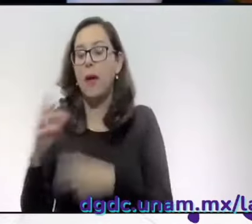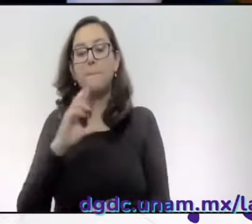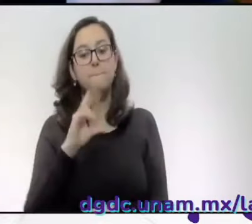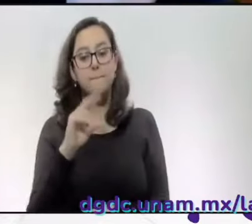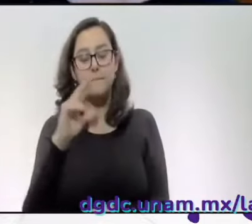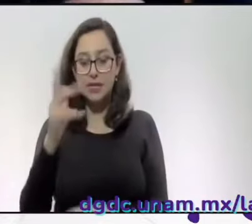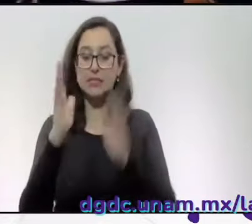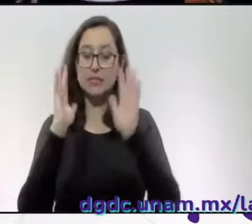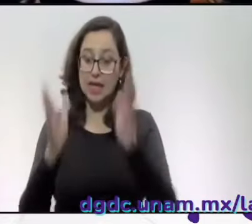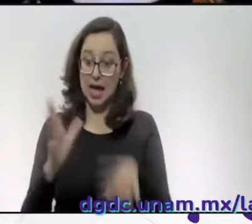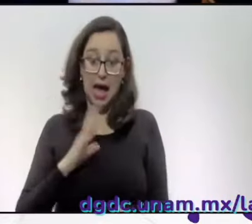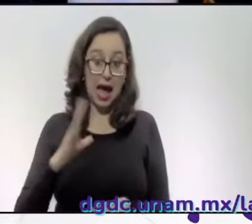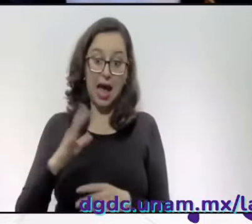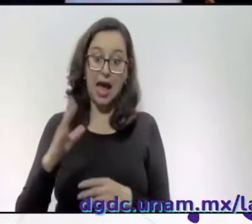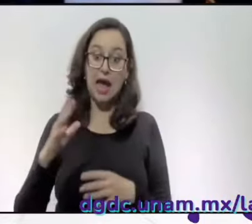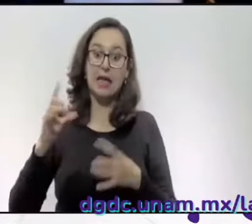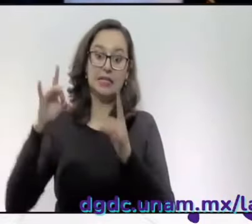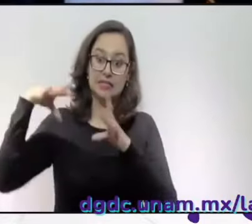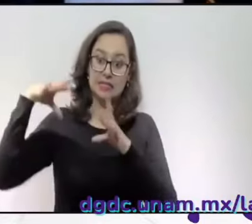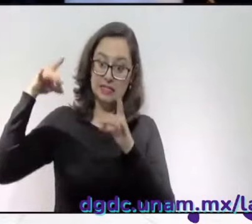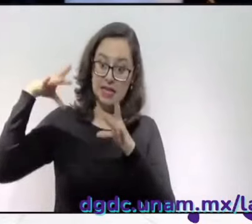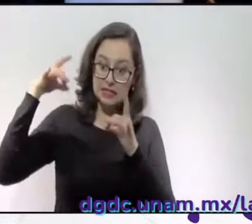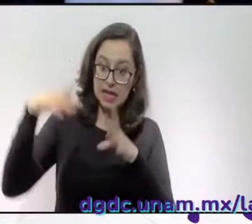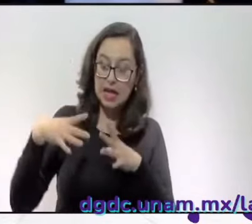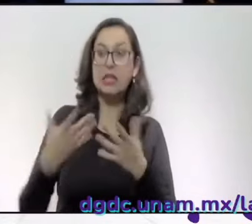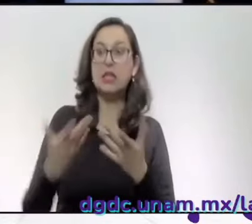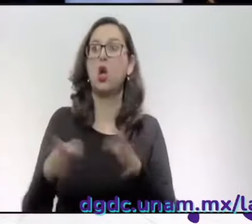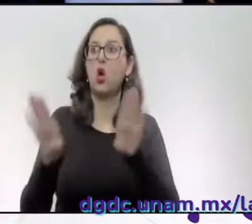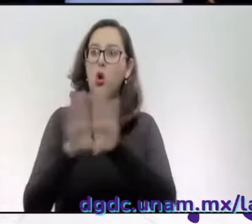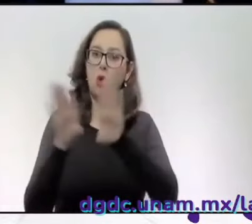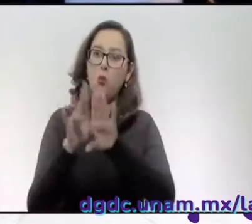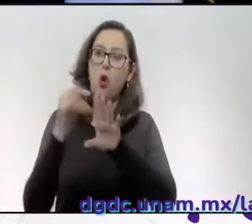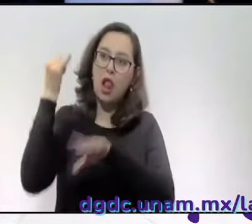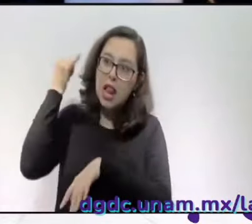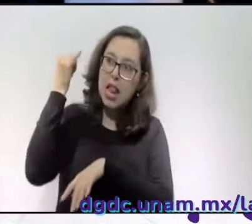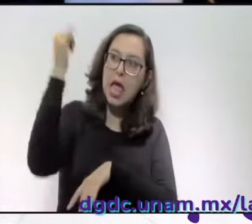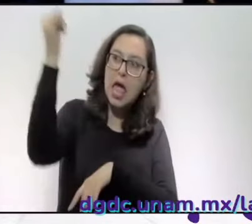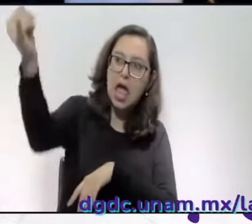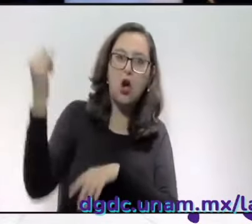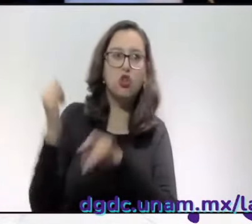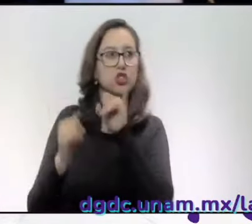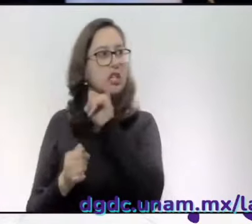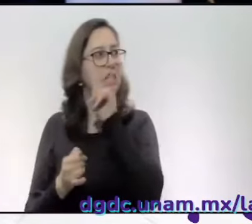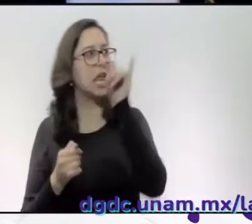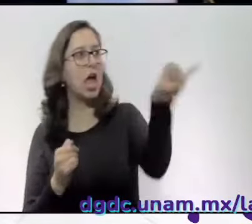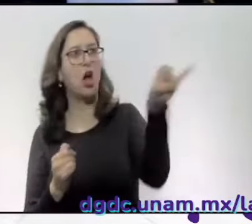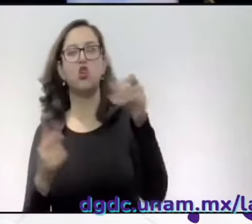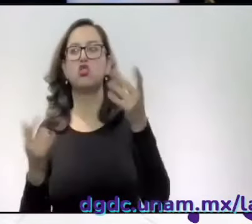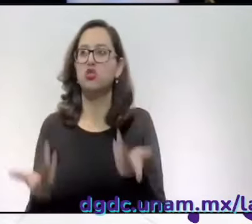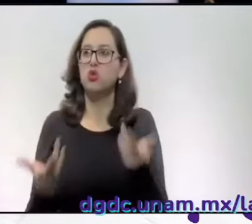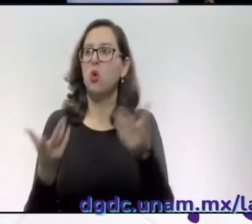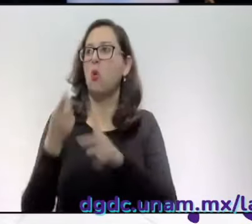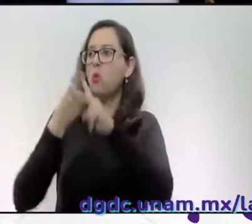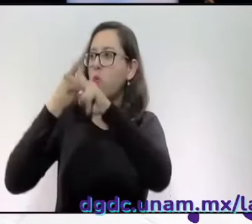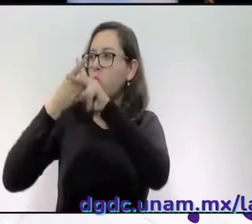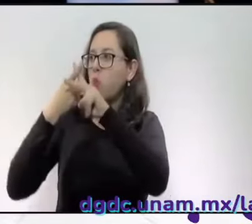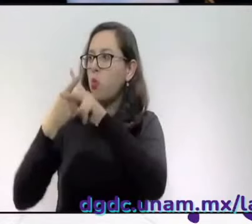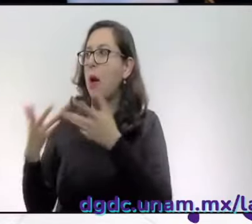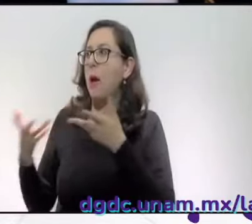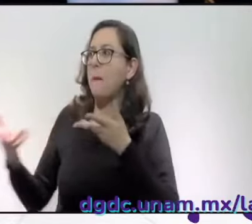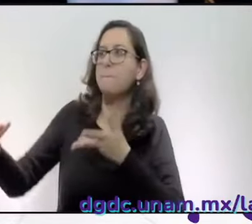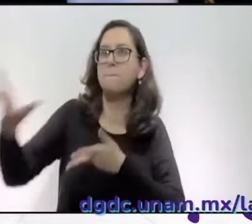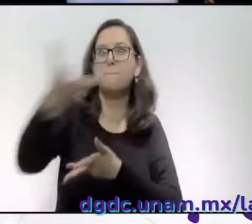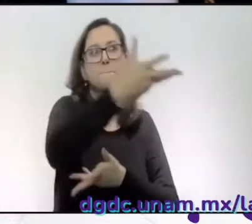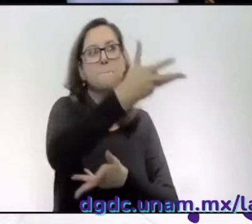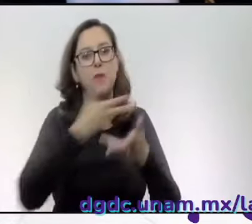con altísima precisión la radiación cósmica de fondo y las fluctuaciones en la radiación cósmica de fondo. Y eso nos da muy buena idea de cuánta materia había al